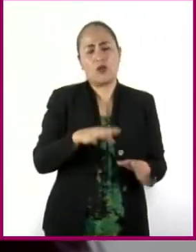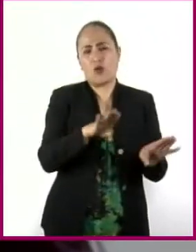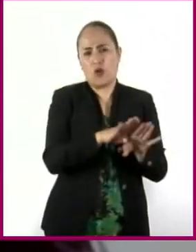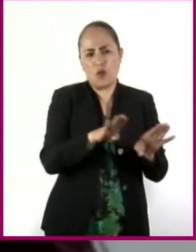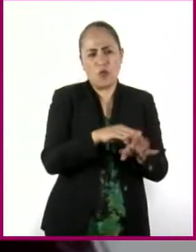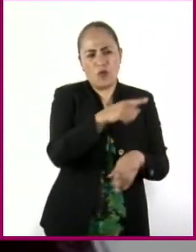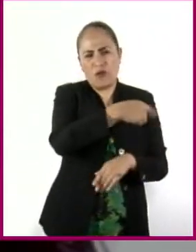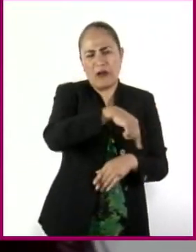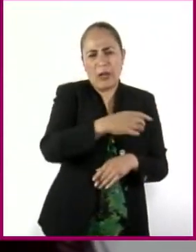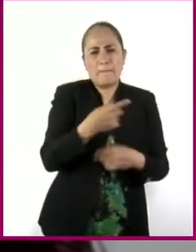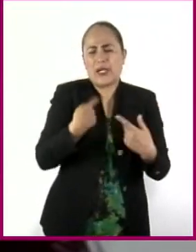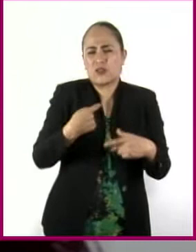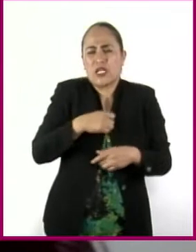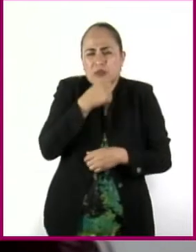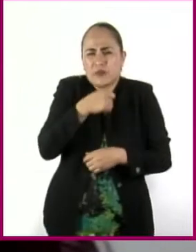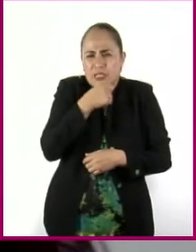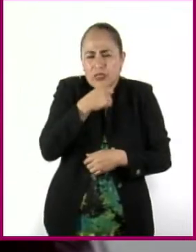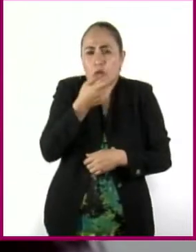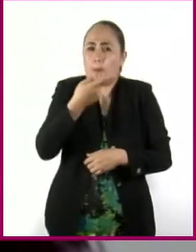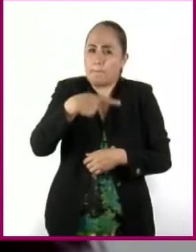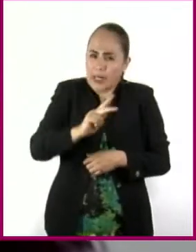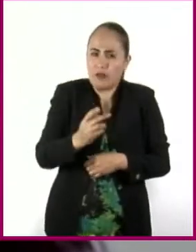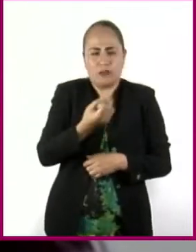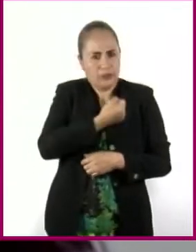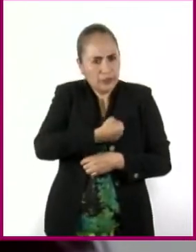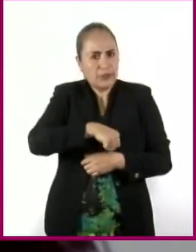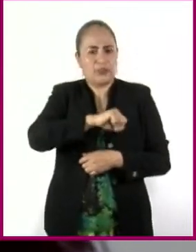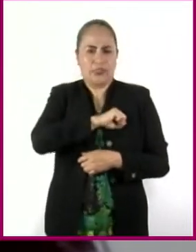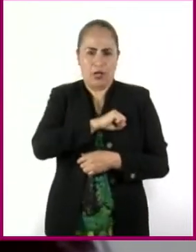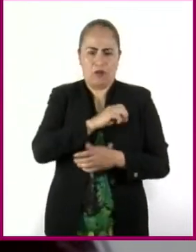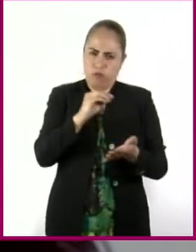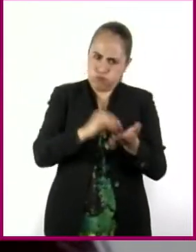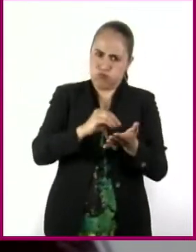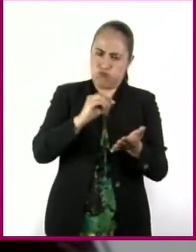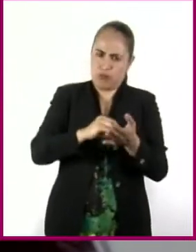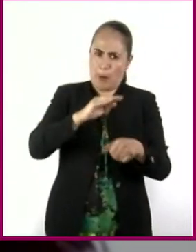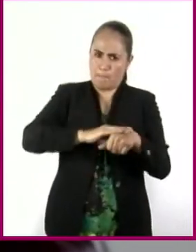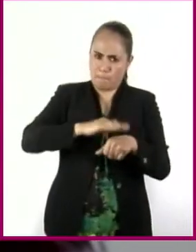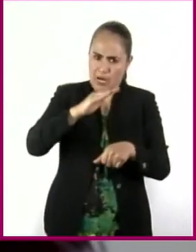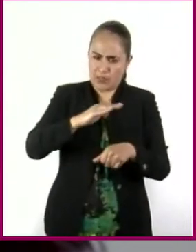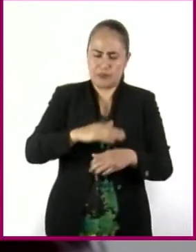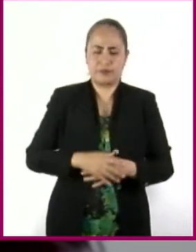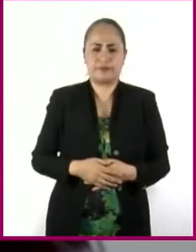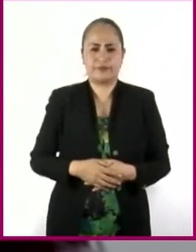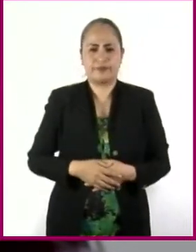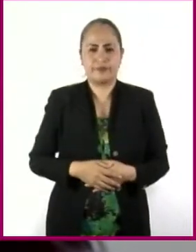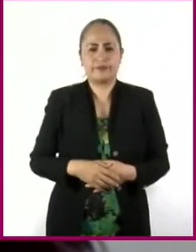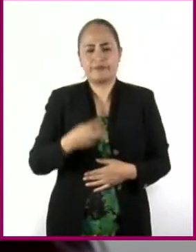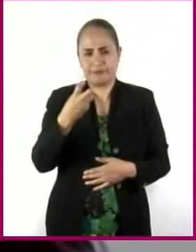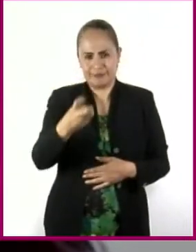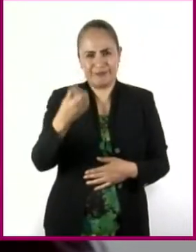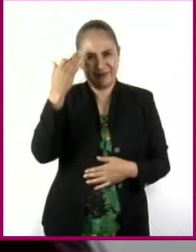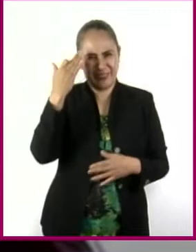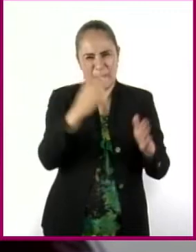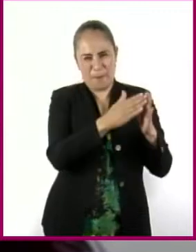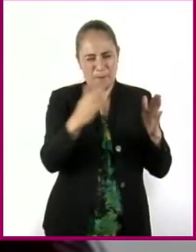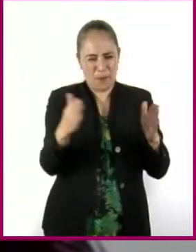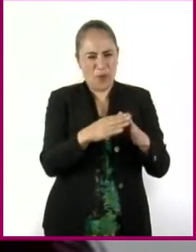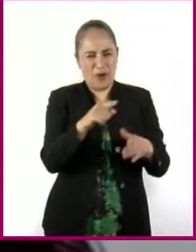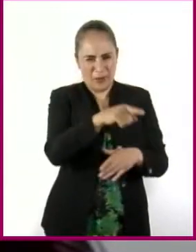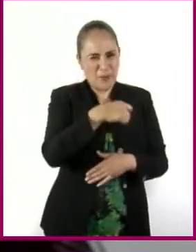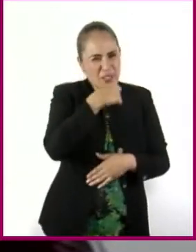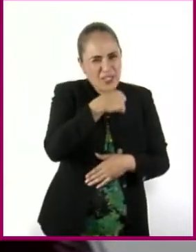saludable, pues se está apostando a ver de manera diferente esta etapa de la vida,